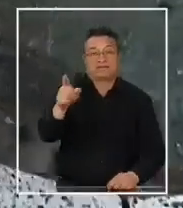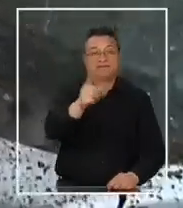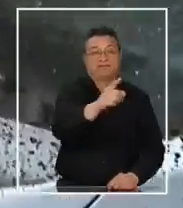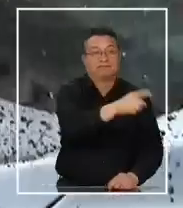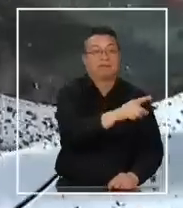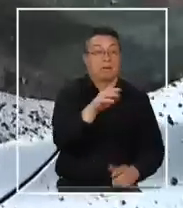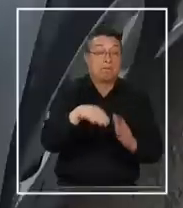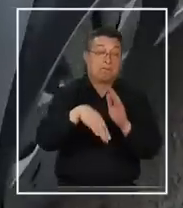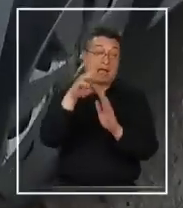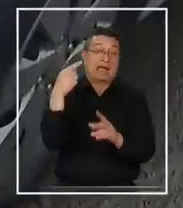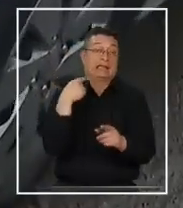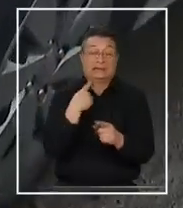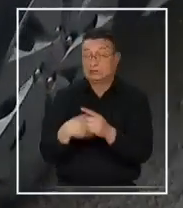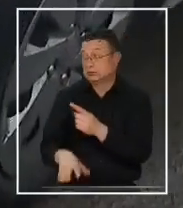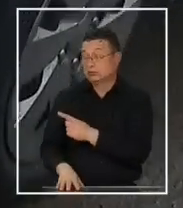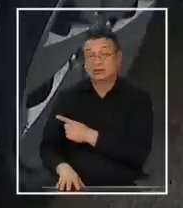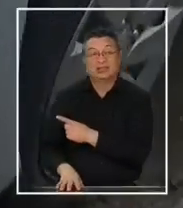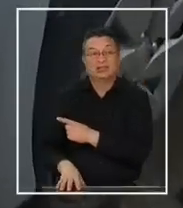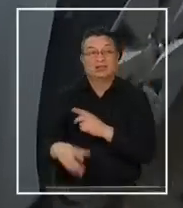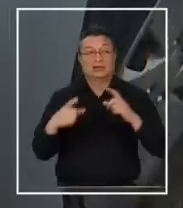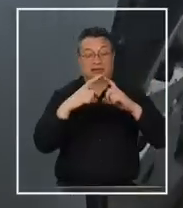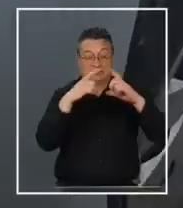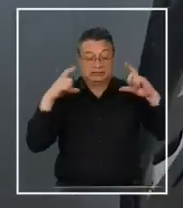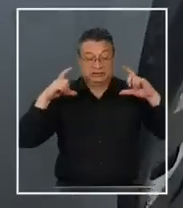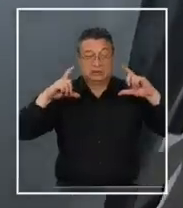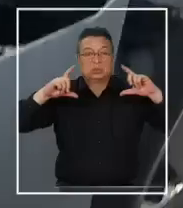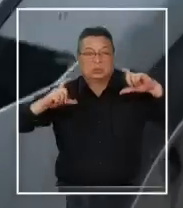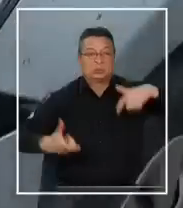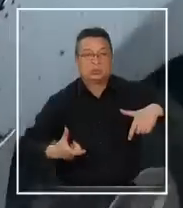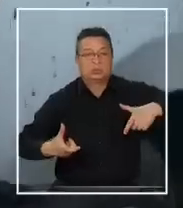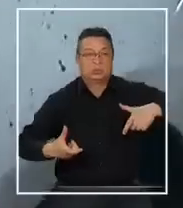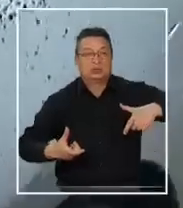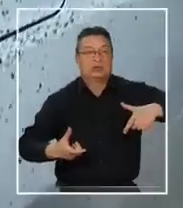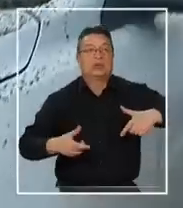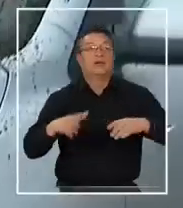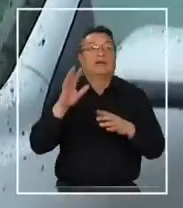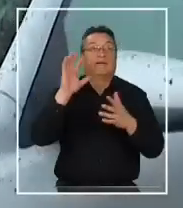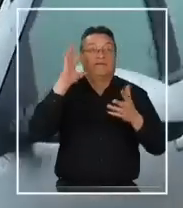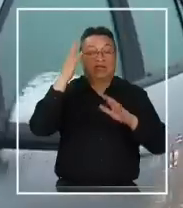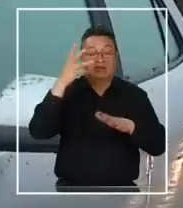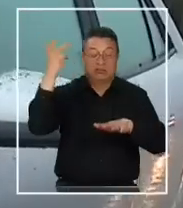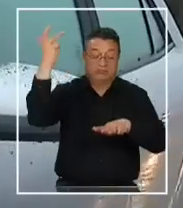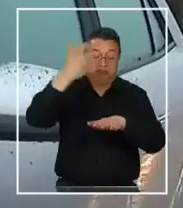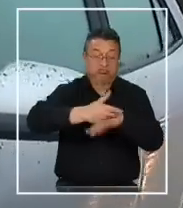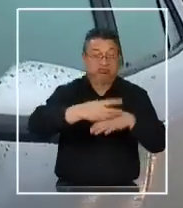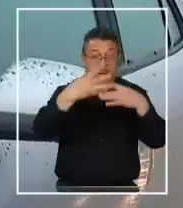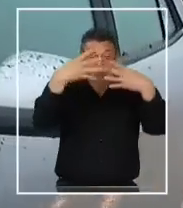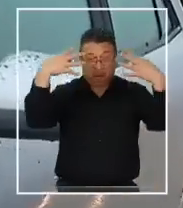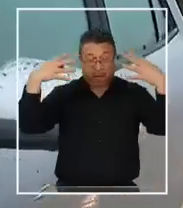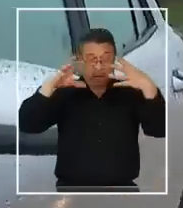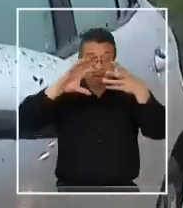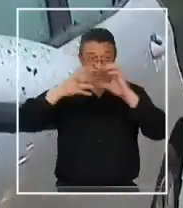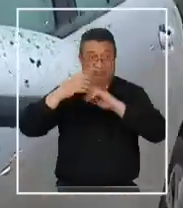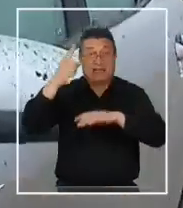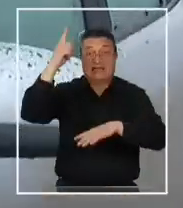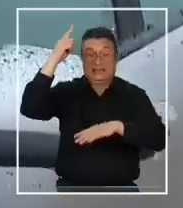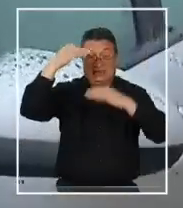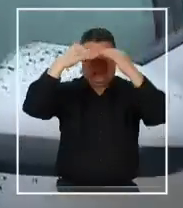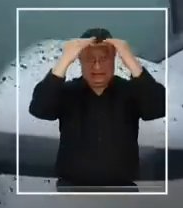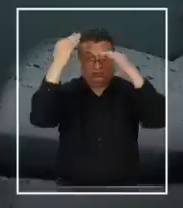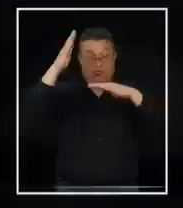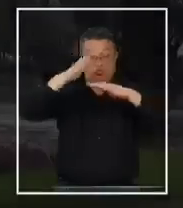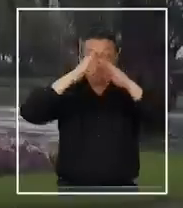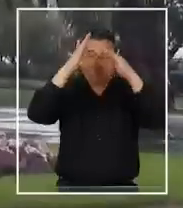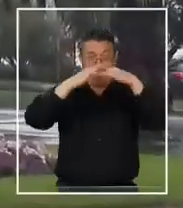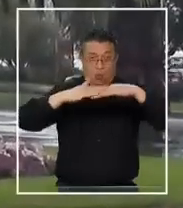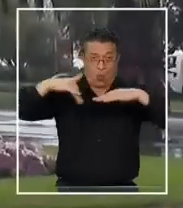Este es el más dañado. Se le ha salido toda la máscara delantera. El parabrisas está absolutamente destruido, el techo también está